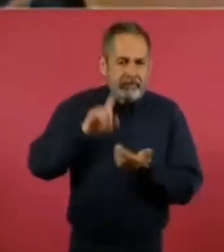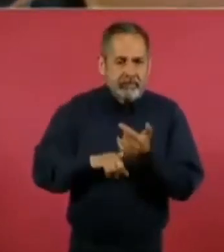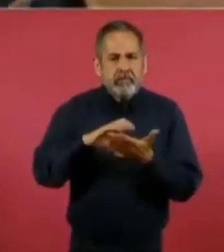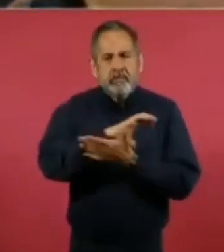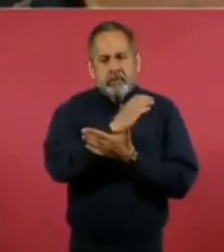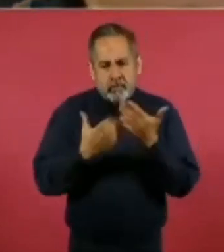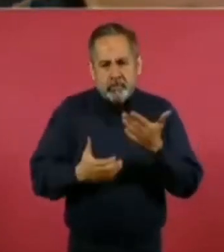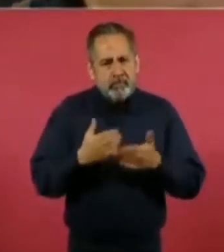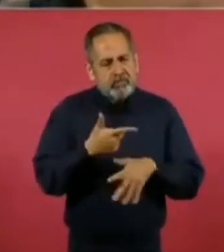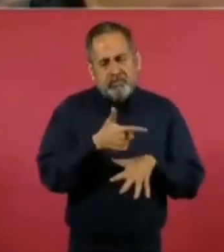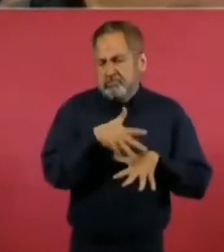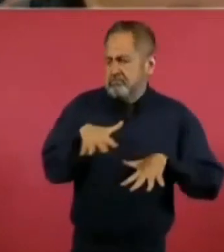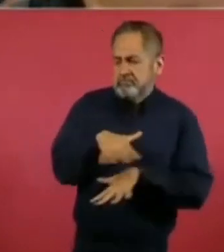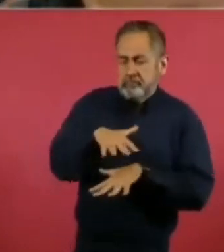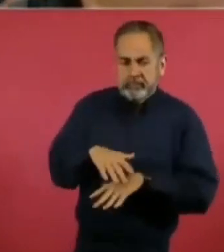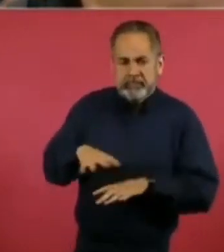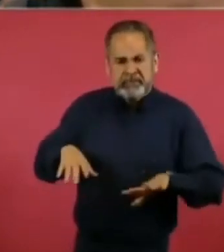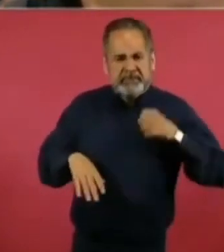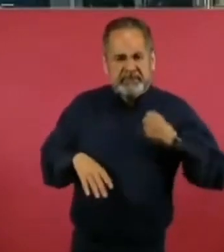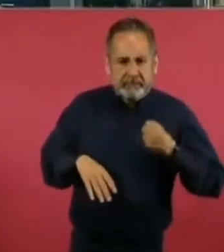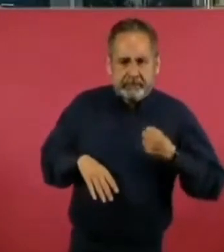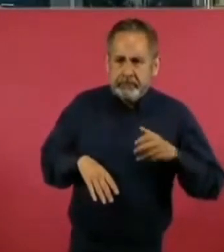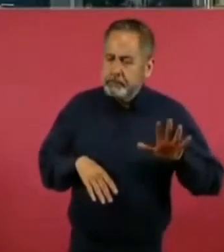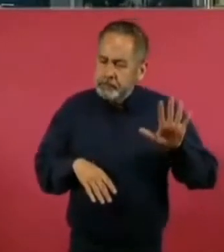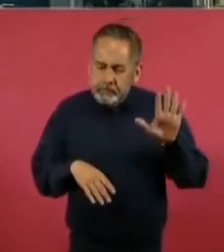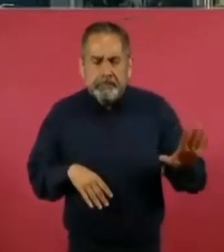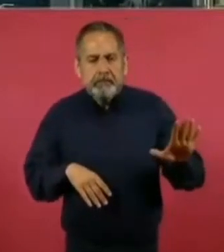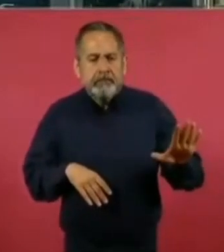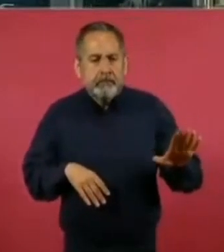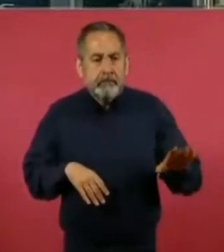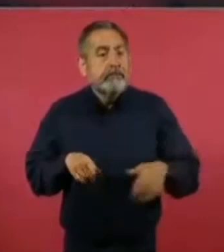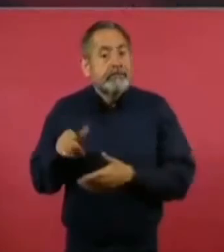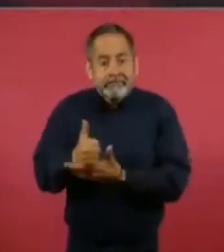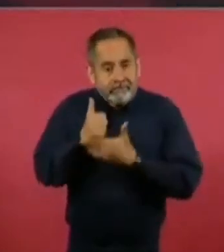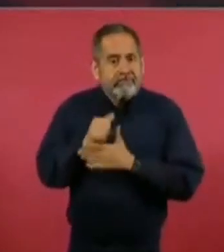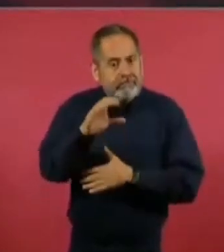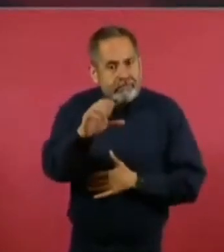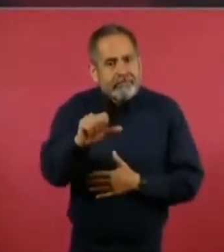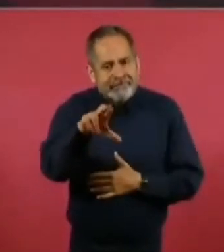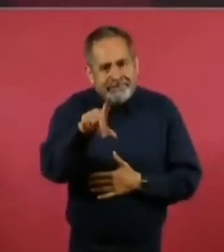verdaderamente leoninos. Bueno, pero en este caso,